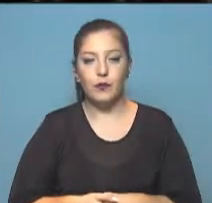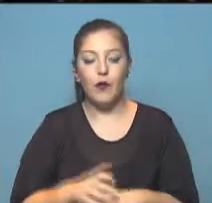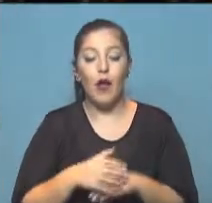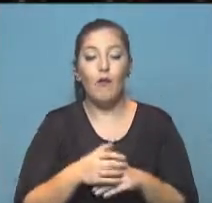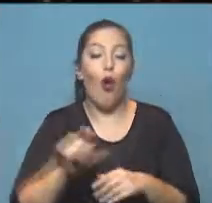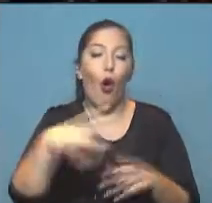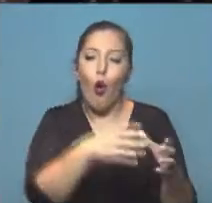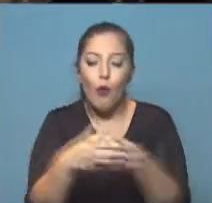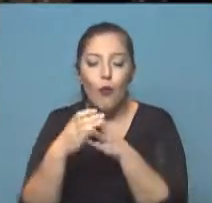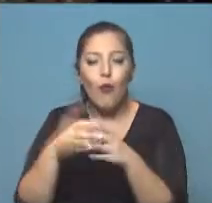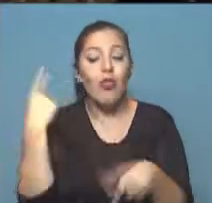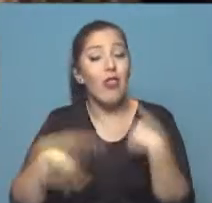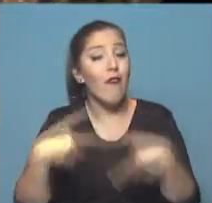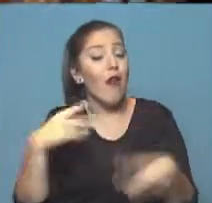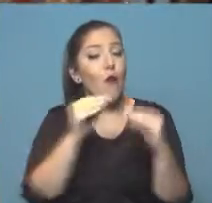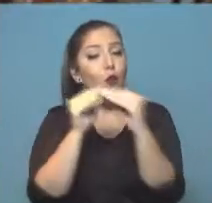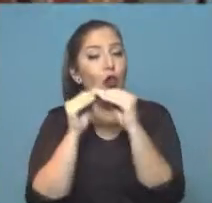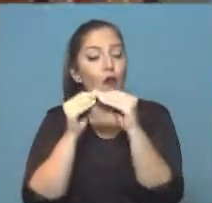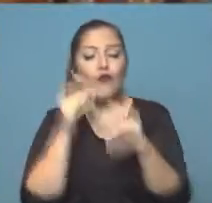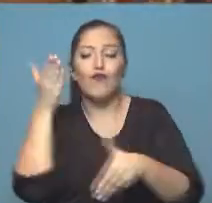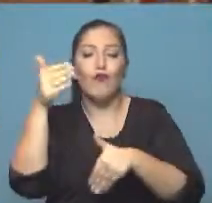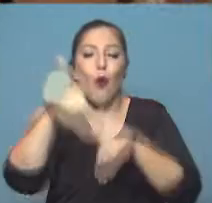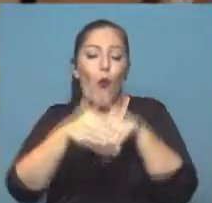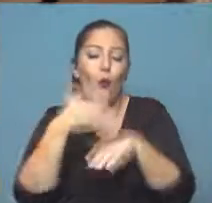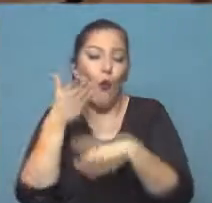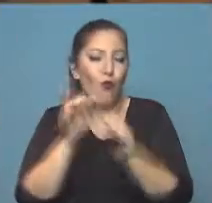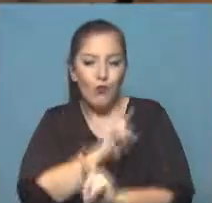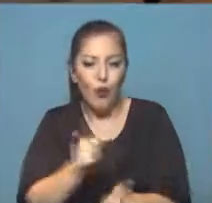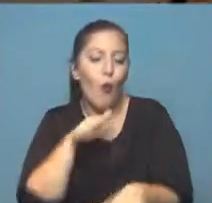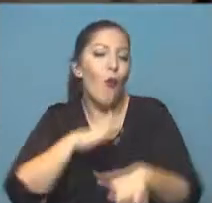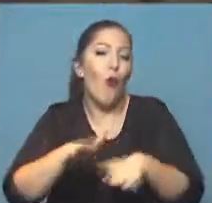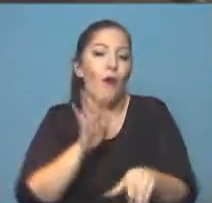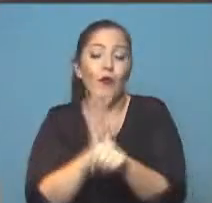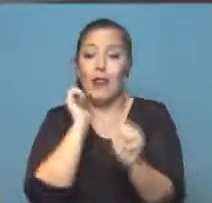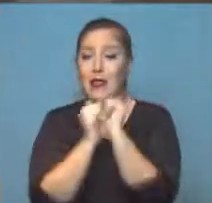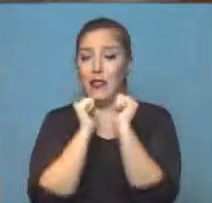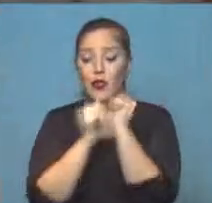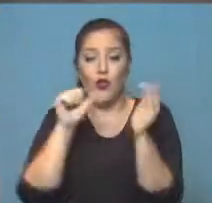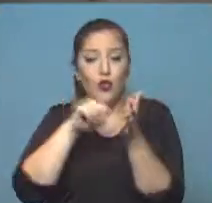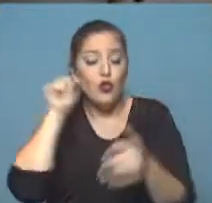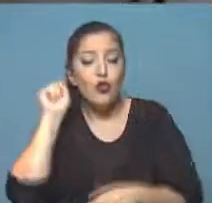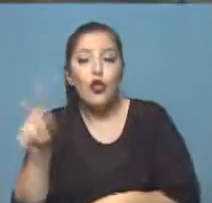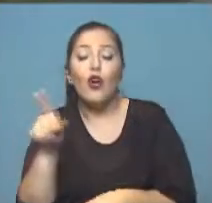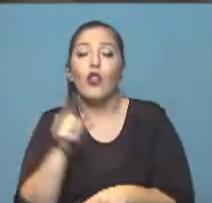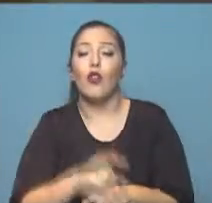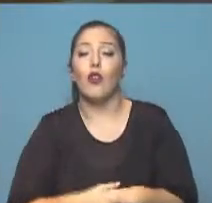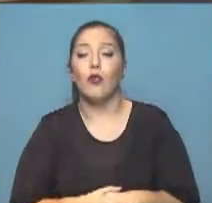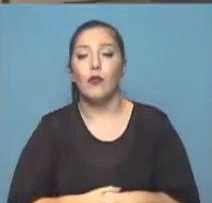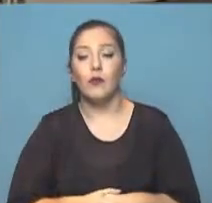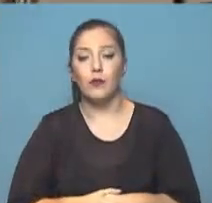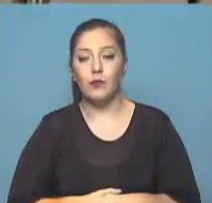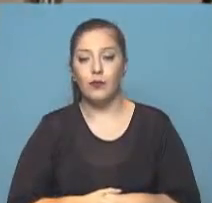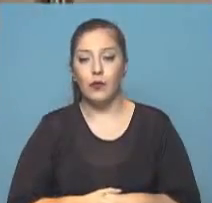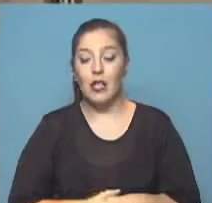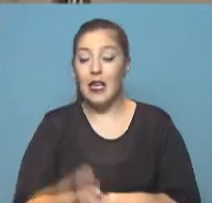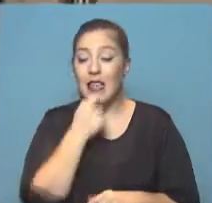subgrupos que por distintas razones no se hicieron presentes en un momento histórico para el país, que a su turno,